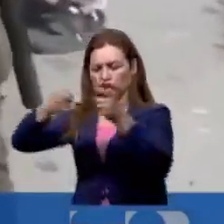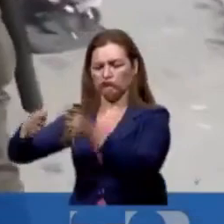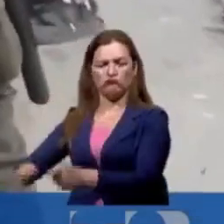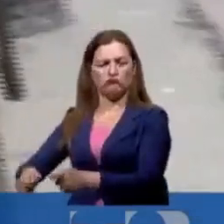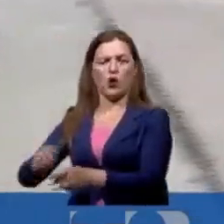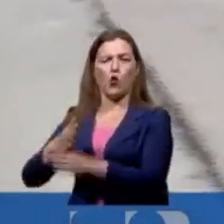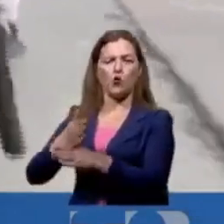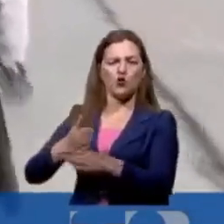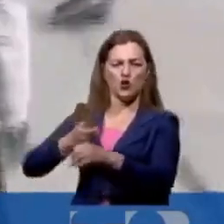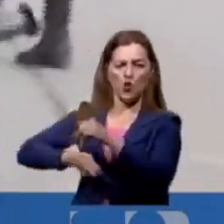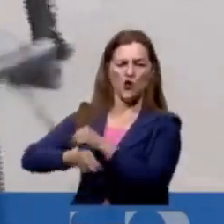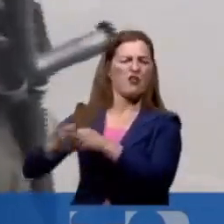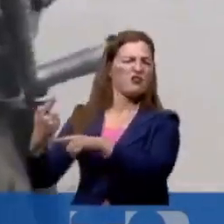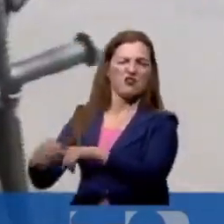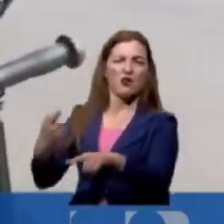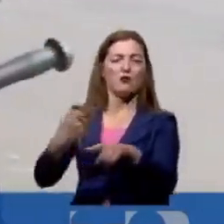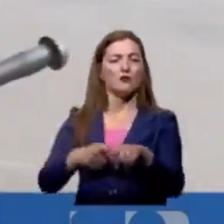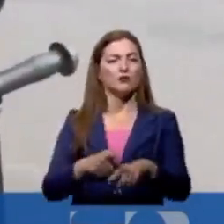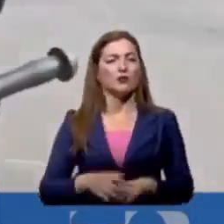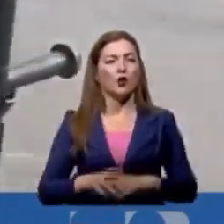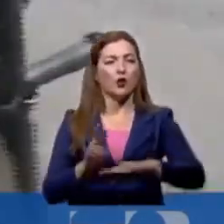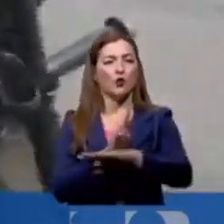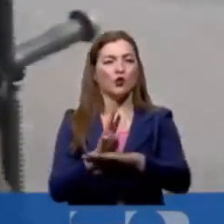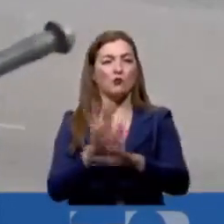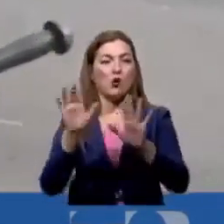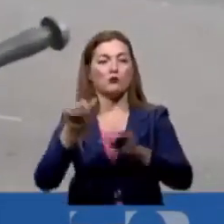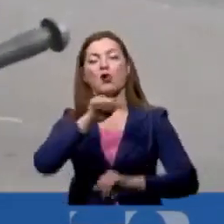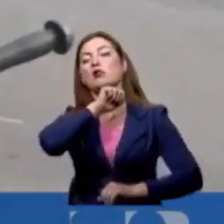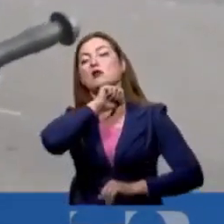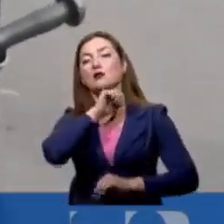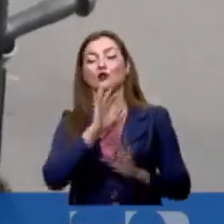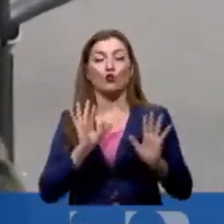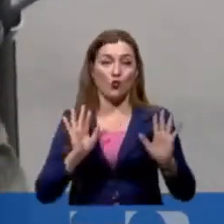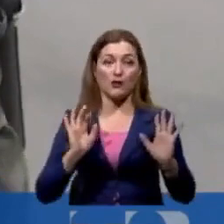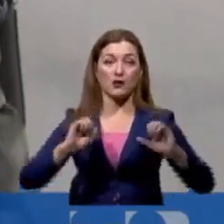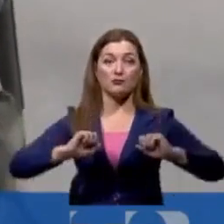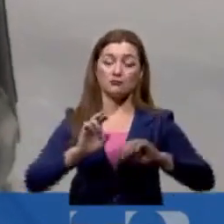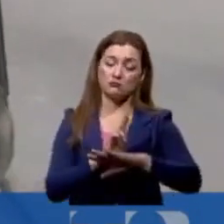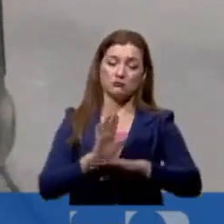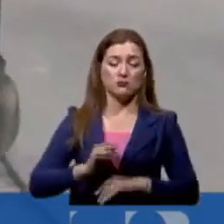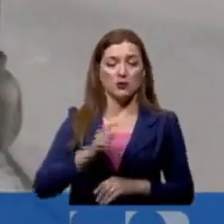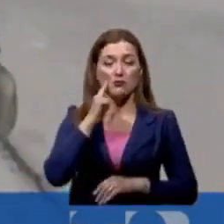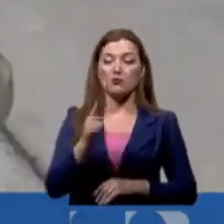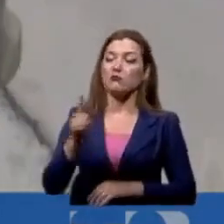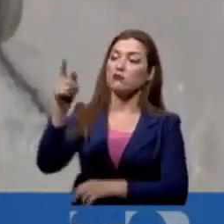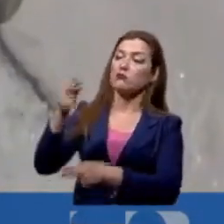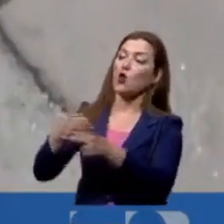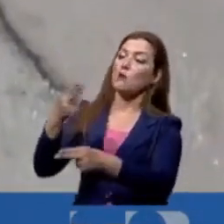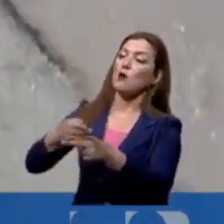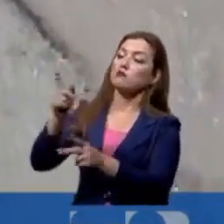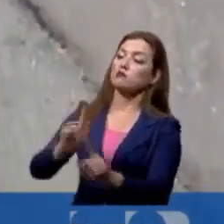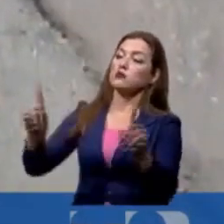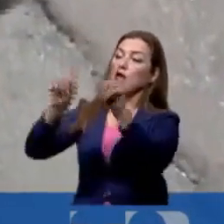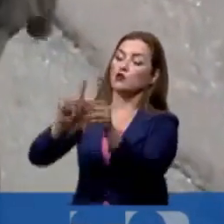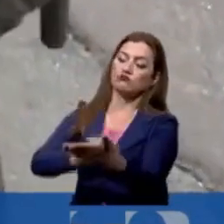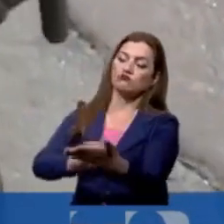cuchillos o de cualquier índole que pueda ser utilizada para cometer un acto delictivo. Posterior se toman los datos de registro de los ciudadanos o ciudadanos